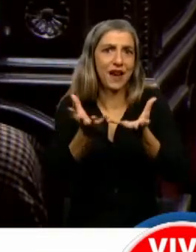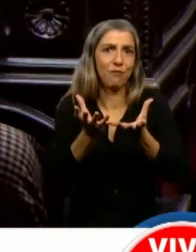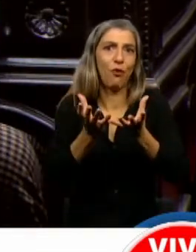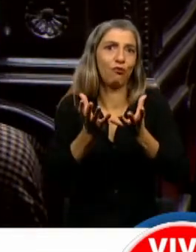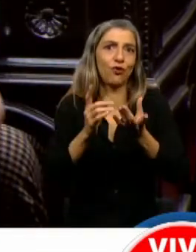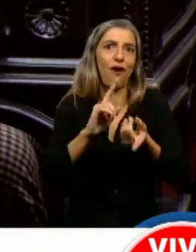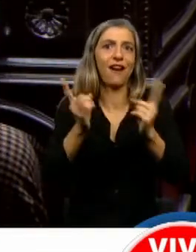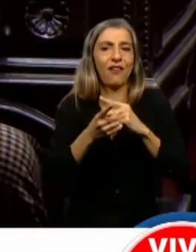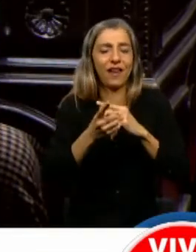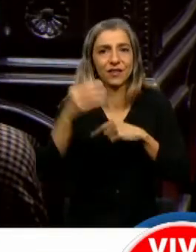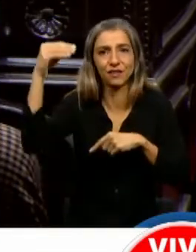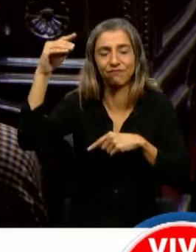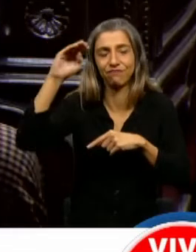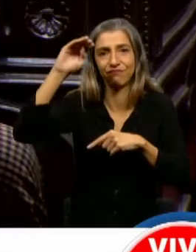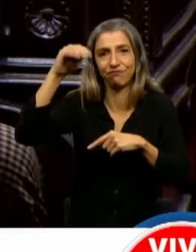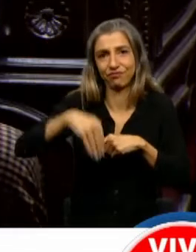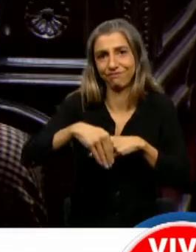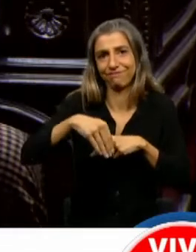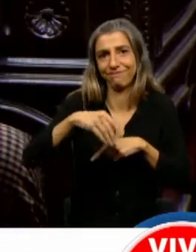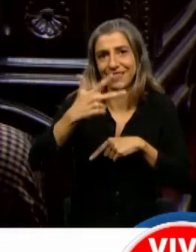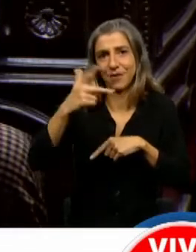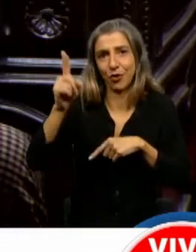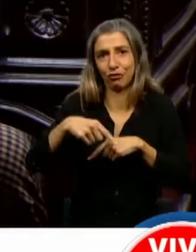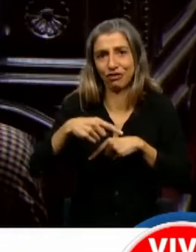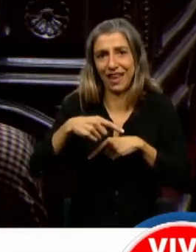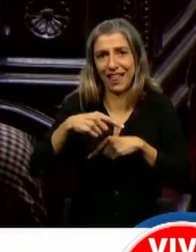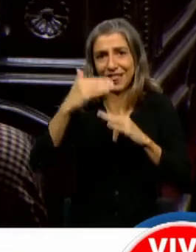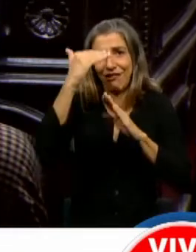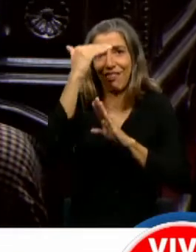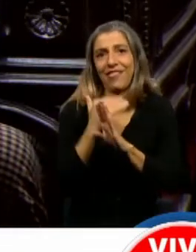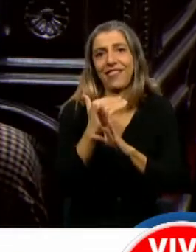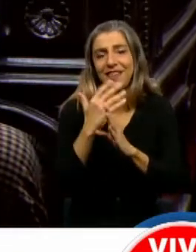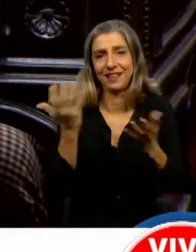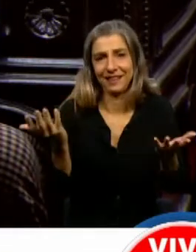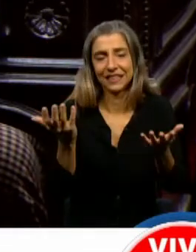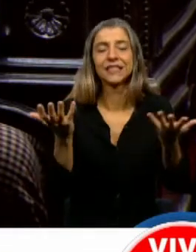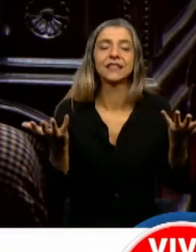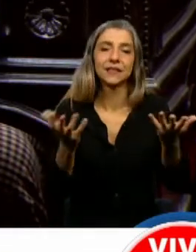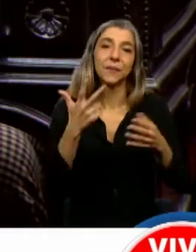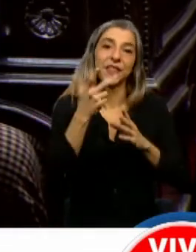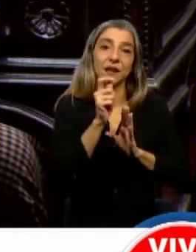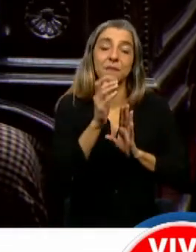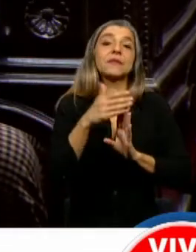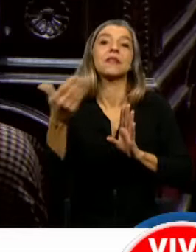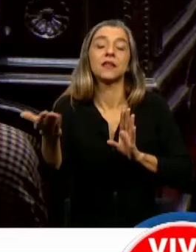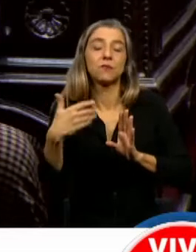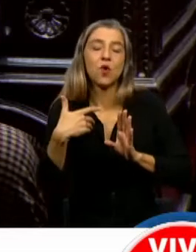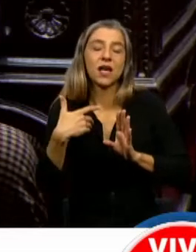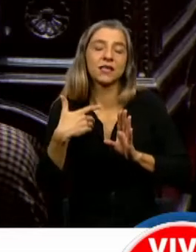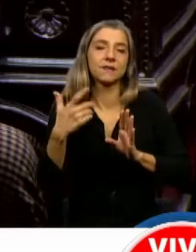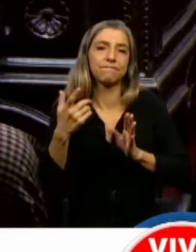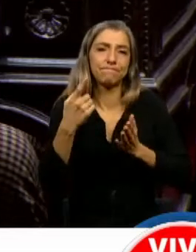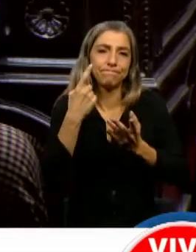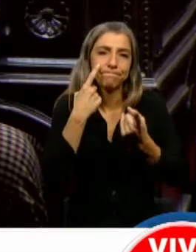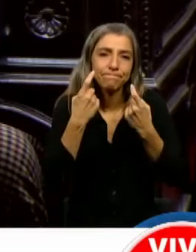3%. Y luego, 3 meses después, tuvieron que revisar de nuevo esas estimaciones y finalmente decir que